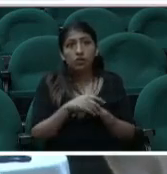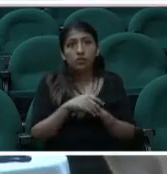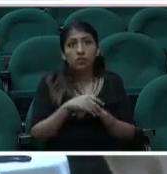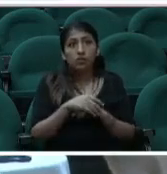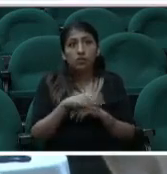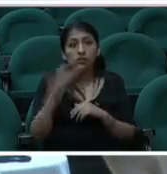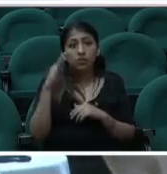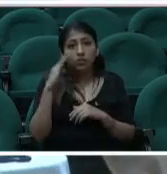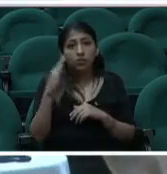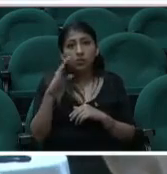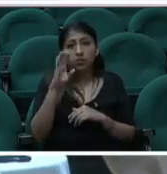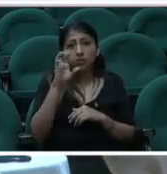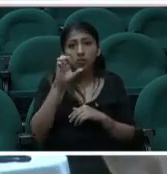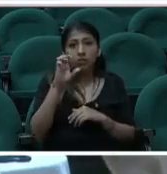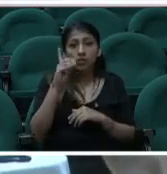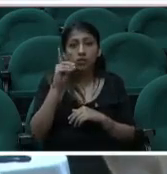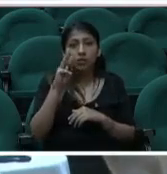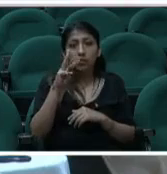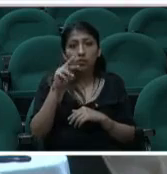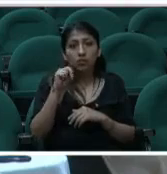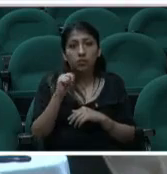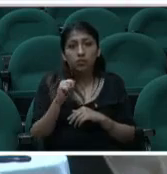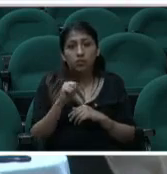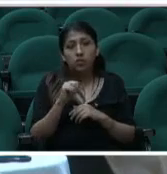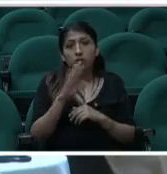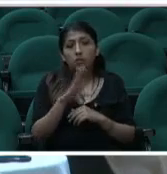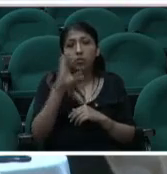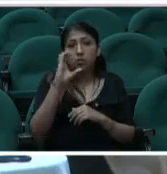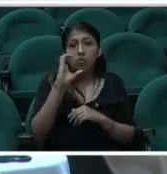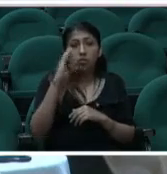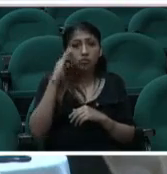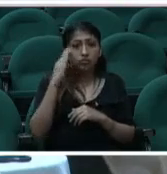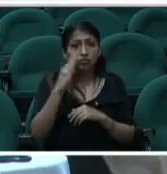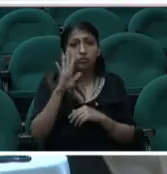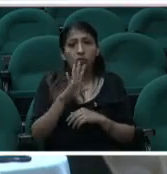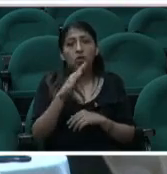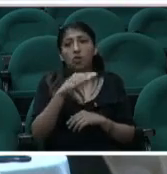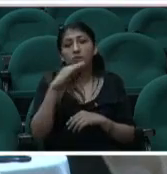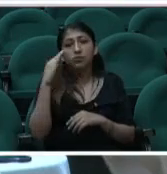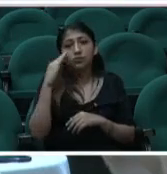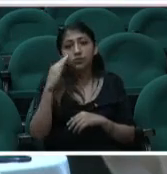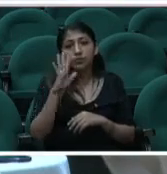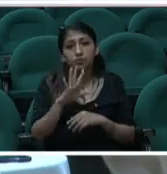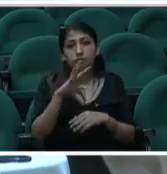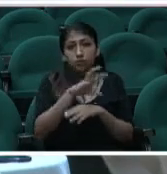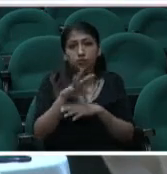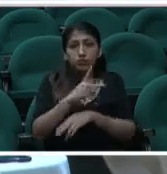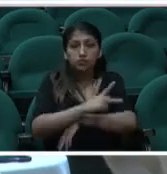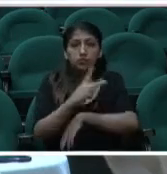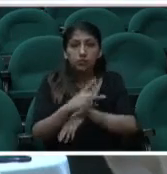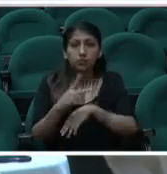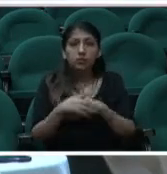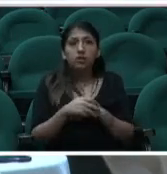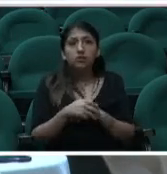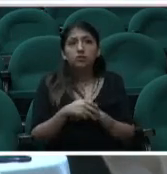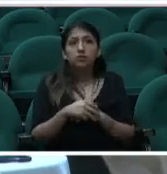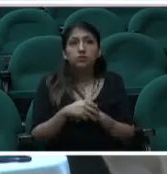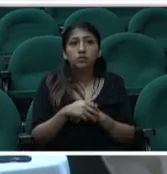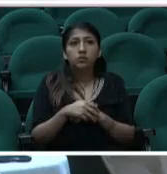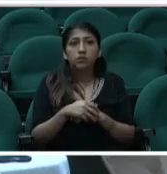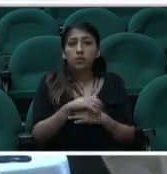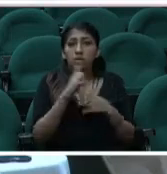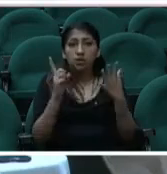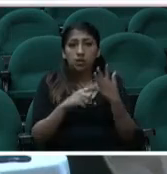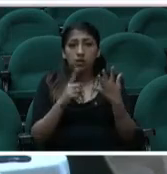comandante edwin navas quien es él el coronel comandante de la policía de la subzona pastaza bien en este